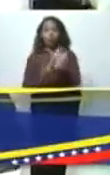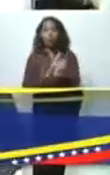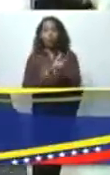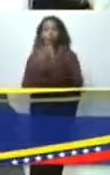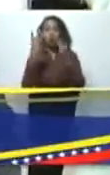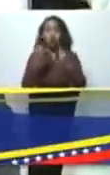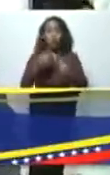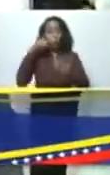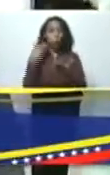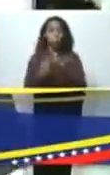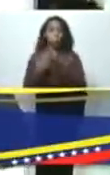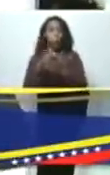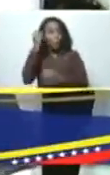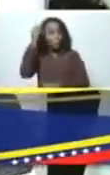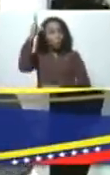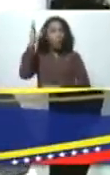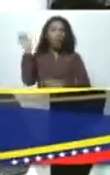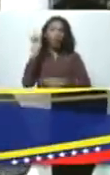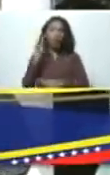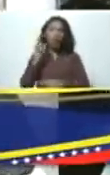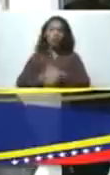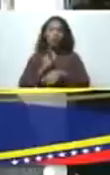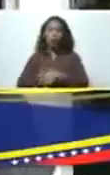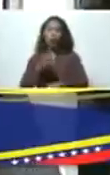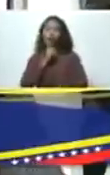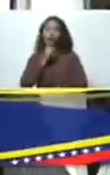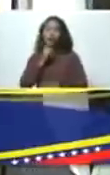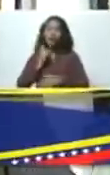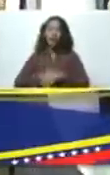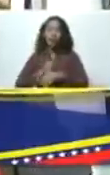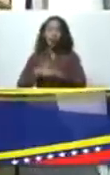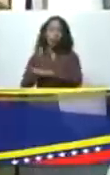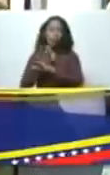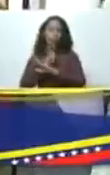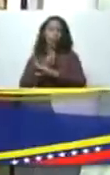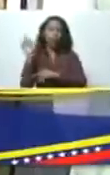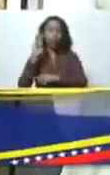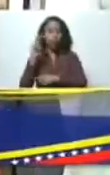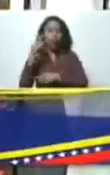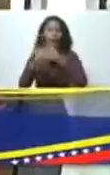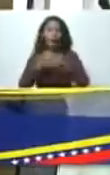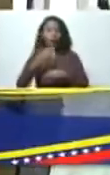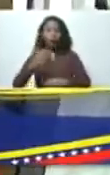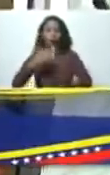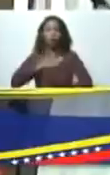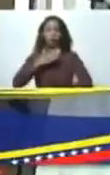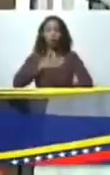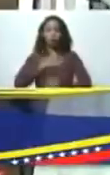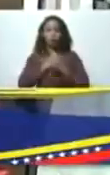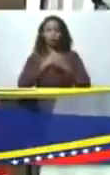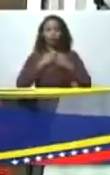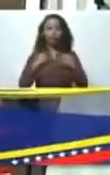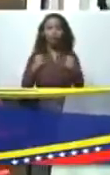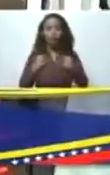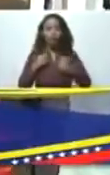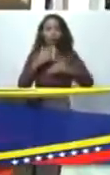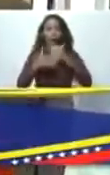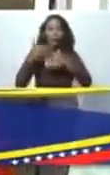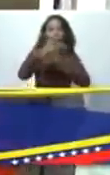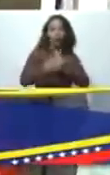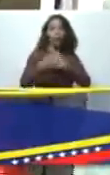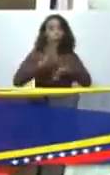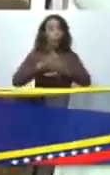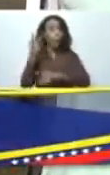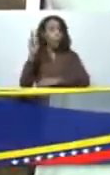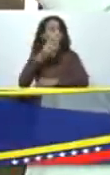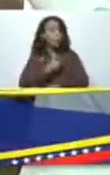que demuestran las capacidades que Venezuela, en tiempos de dificultades, pero en tiempos de bloqueo, Venezuela ha sacado el pecho y ha logrado salir adelante. Pero, presidente, no nos